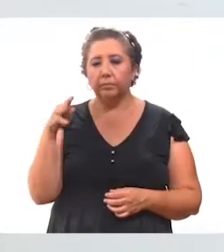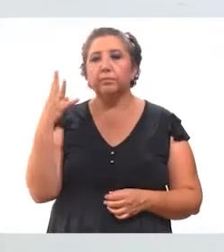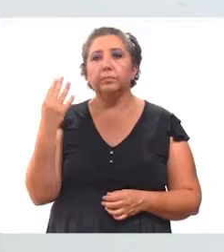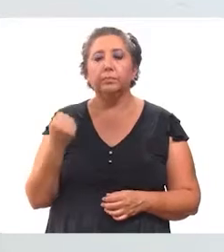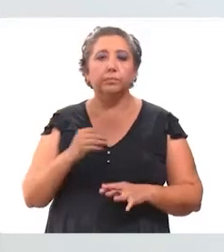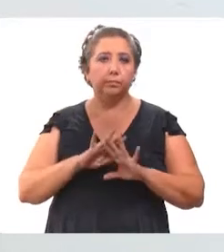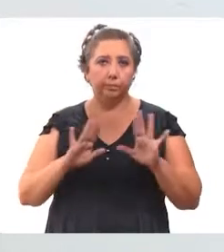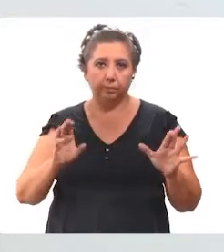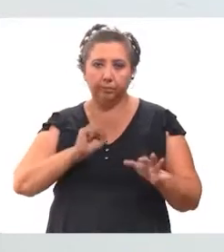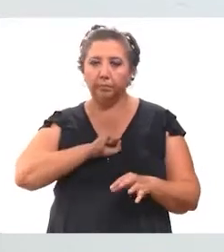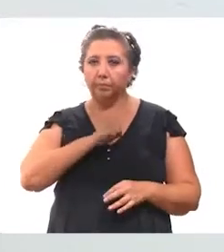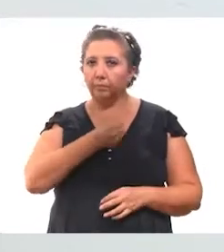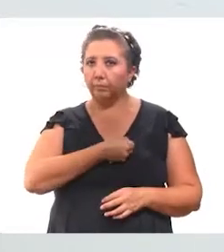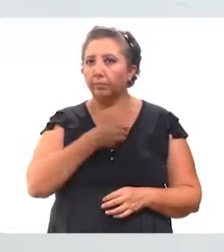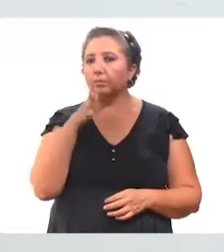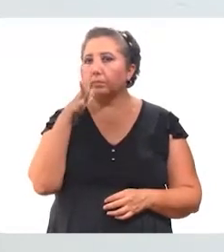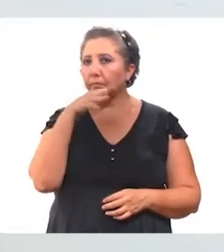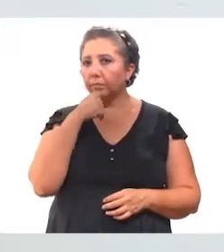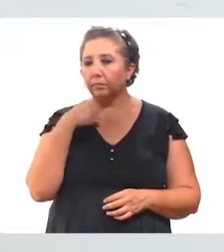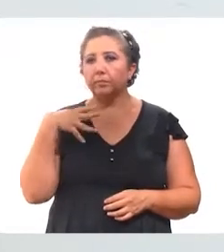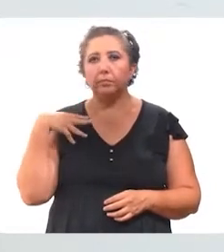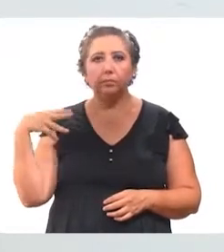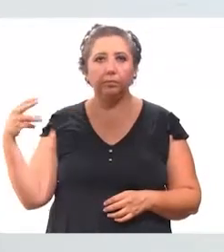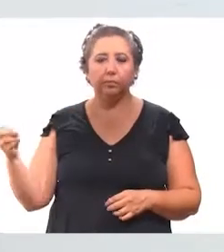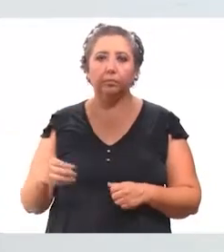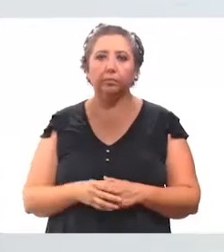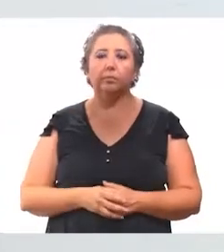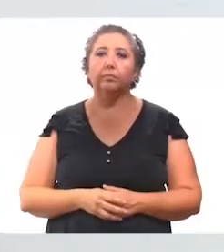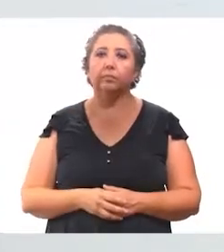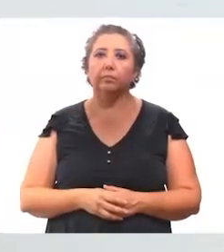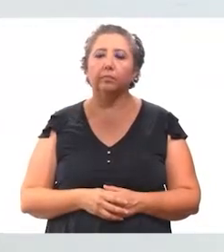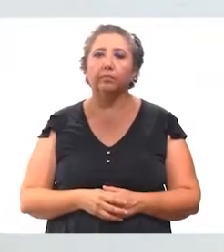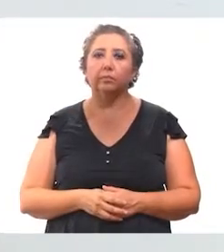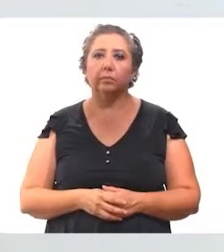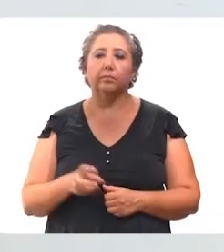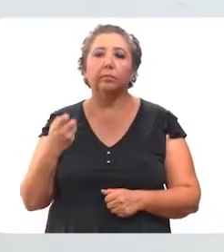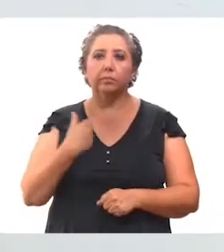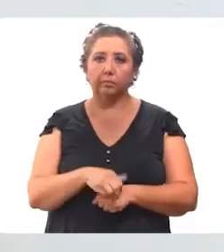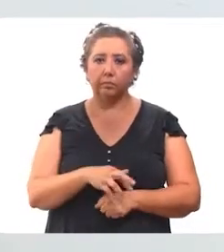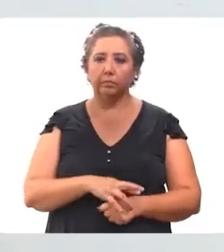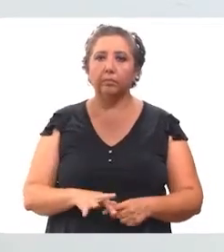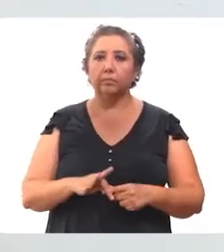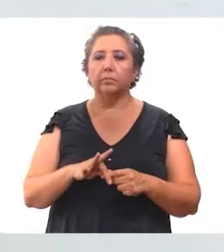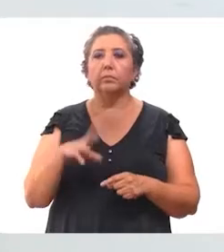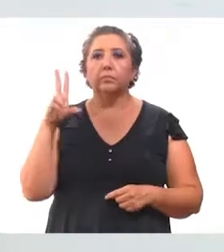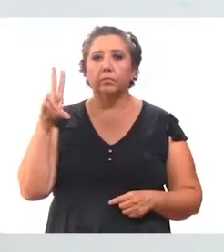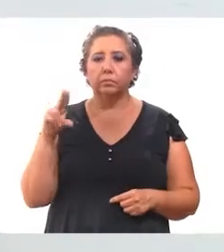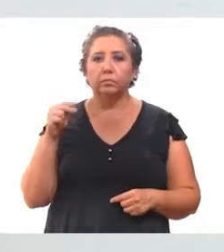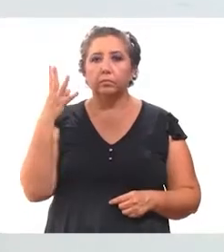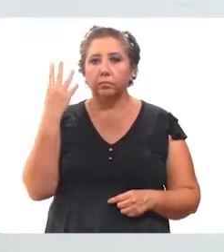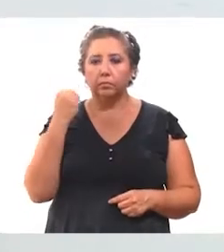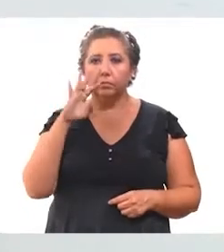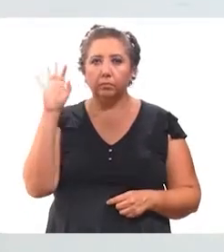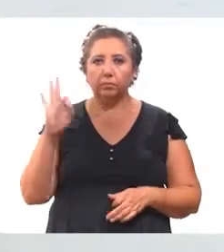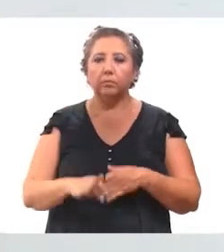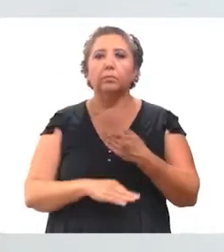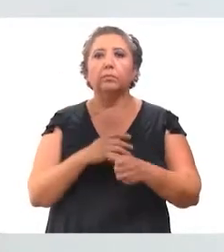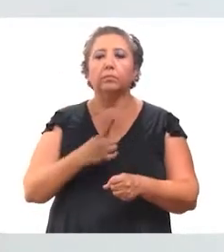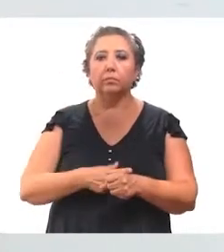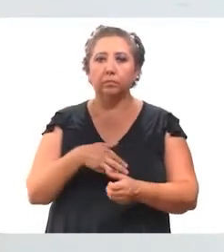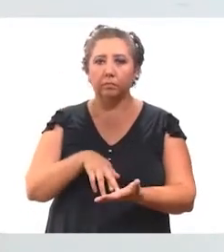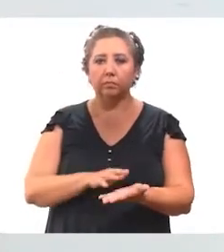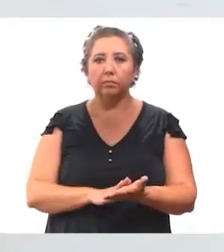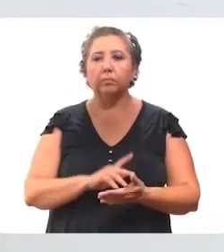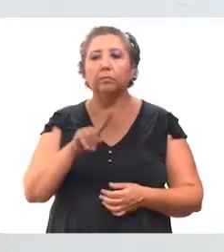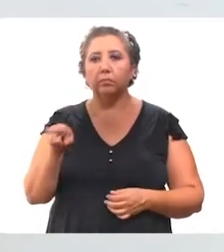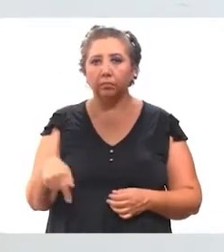66.289 pacientes ya se recuperaron, no presentan síntomas ni pueden contagiar. Esta cifra representa el 89% del total de